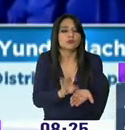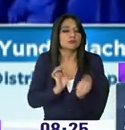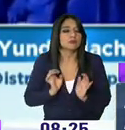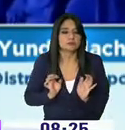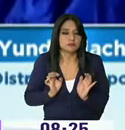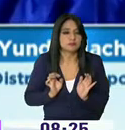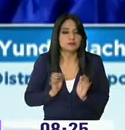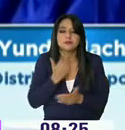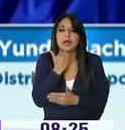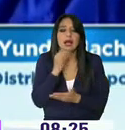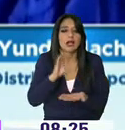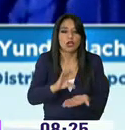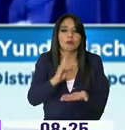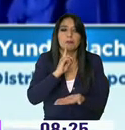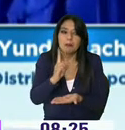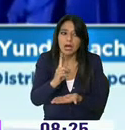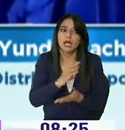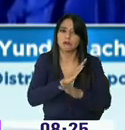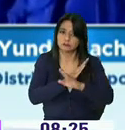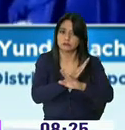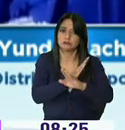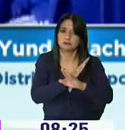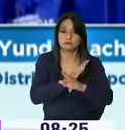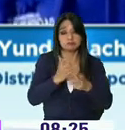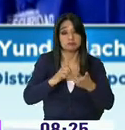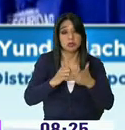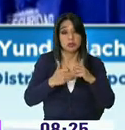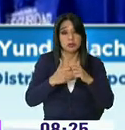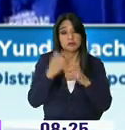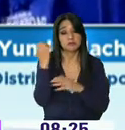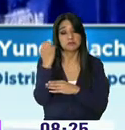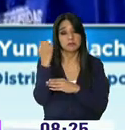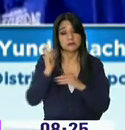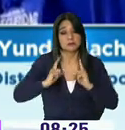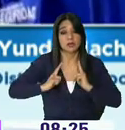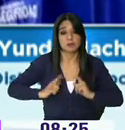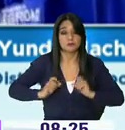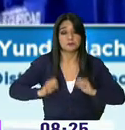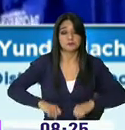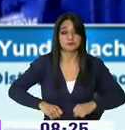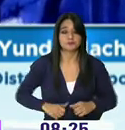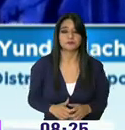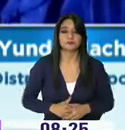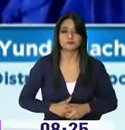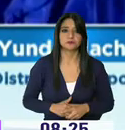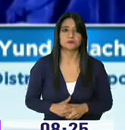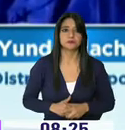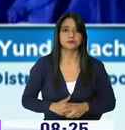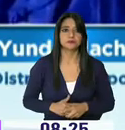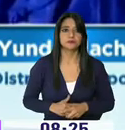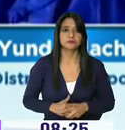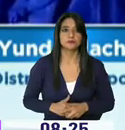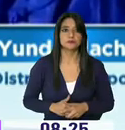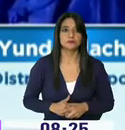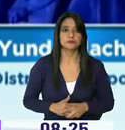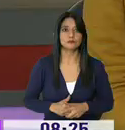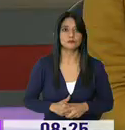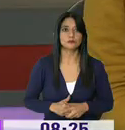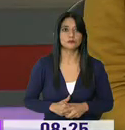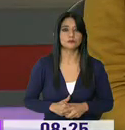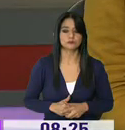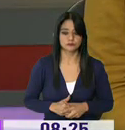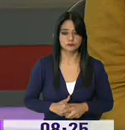Un algo para enfrentar esta crisis sanitaria. Informó Patricia Aldaz. Pero estamos esperando